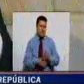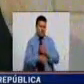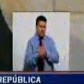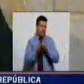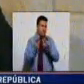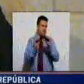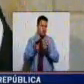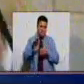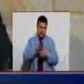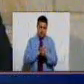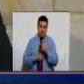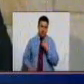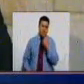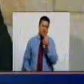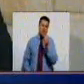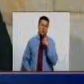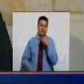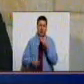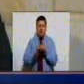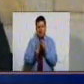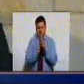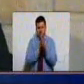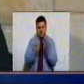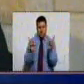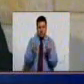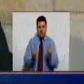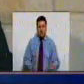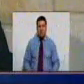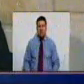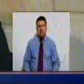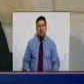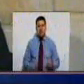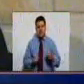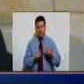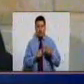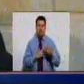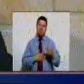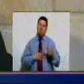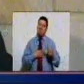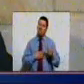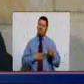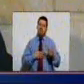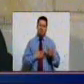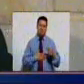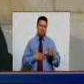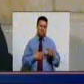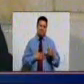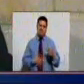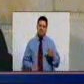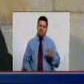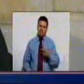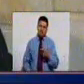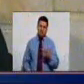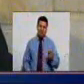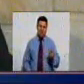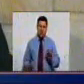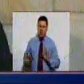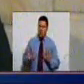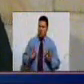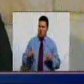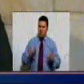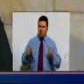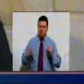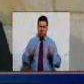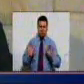Antes de entrar en materia, un par de menciones breves. La primera, pues, lamentar que por la manera que como se organizó